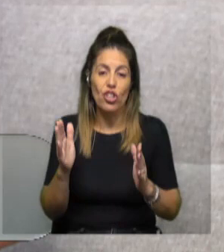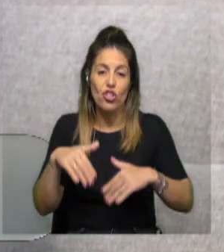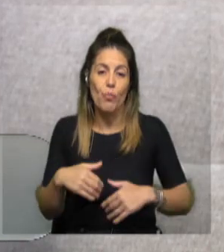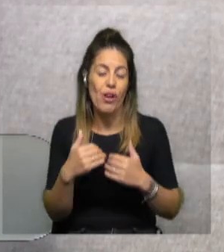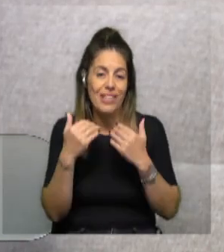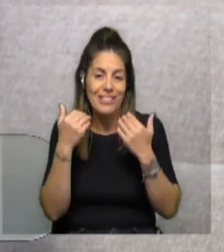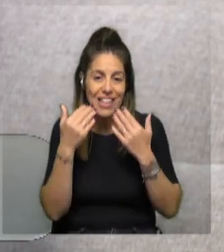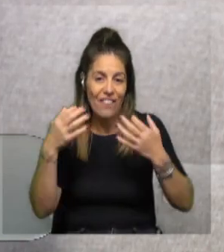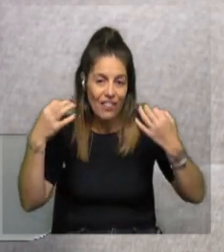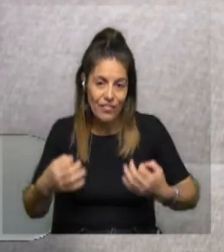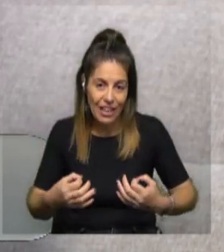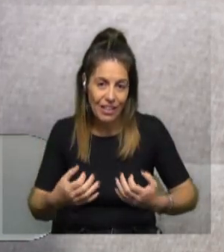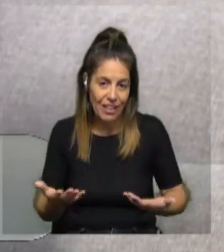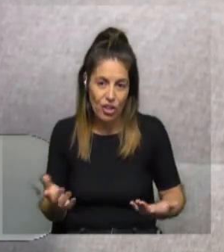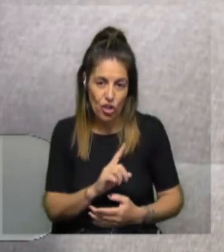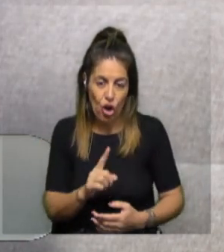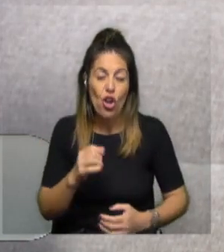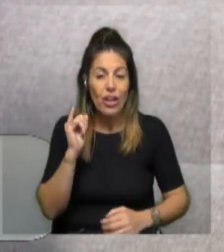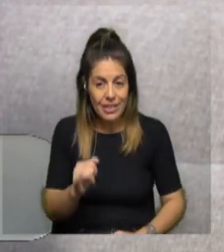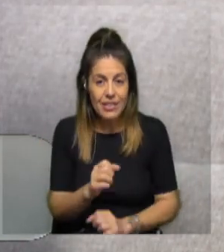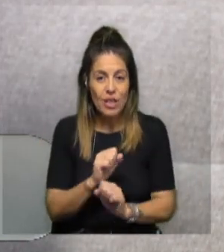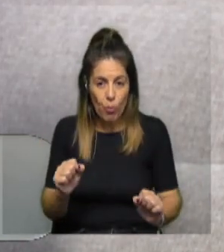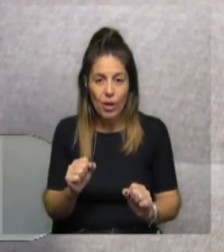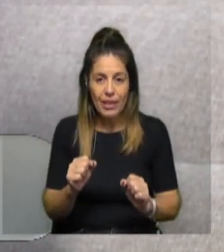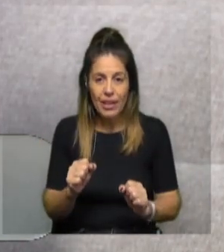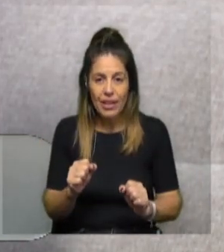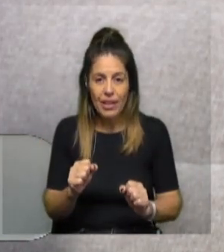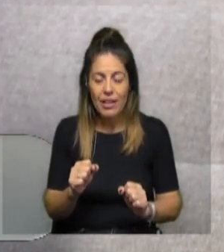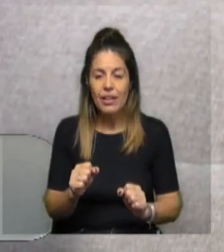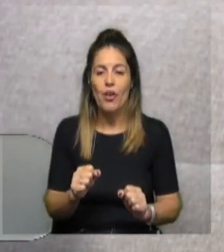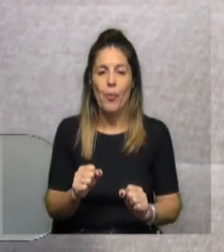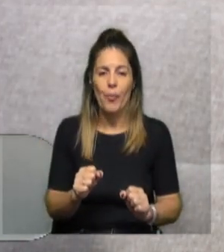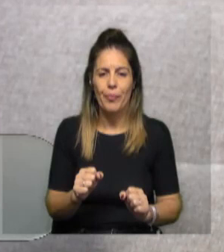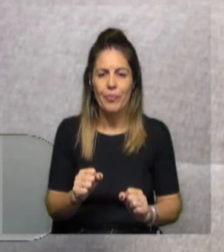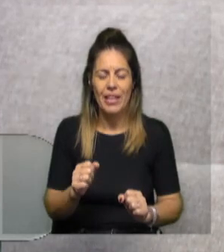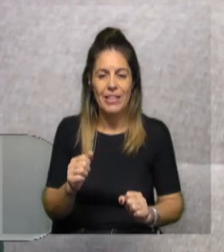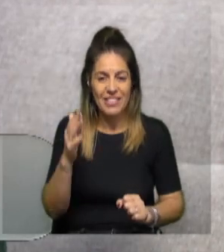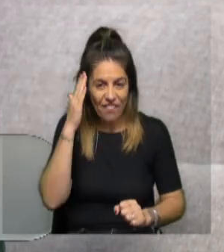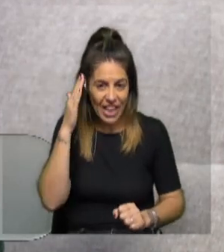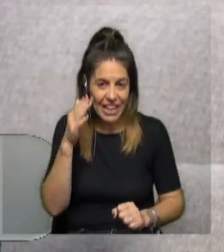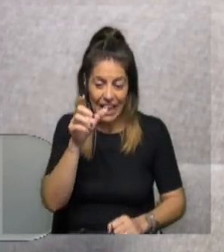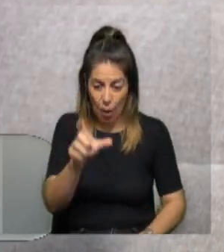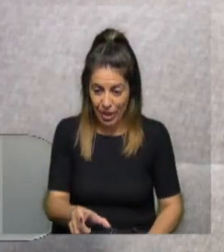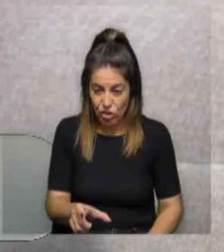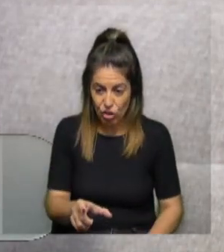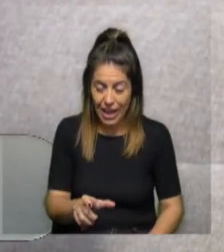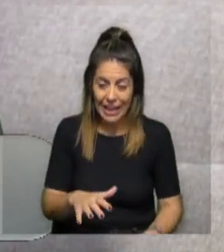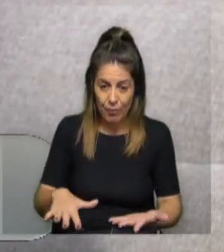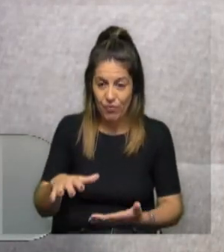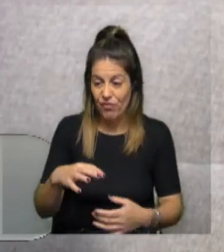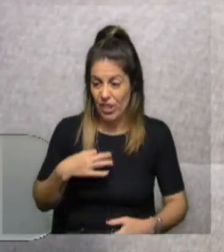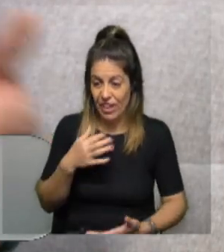a ciencia cierta jamás. Lo que sí se puede empezar a tener es que las personas que sucede esto, sí